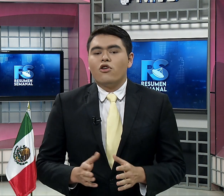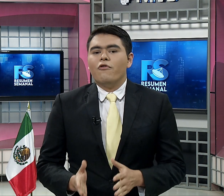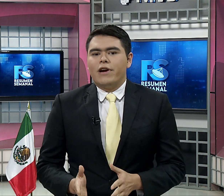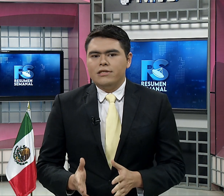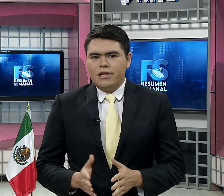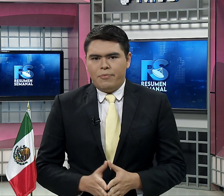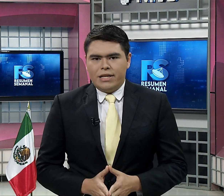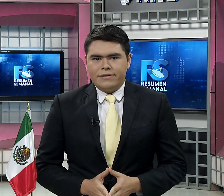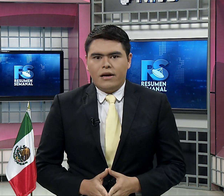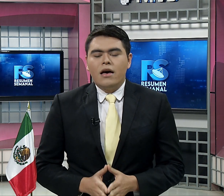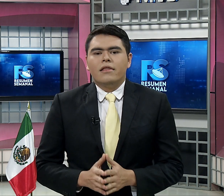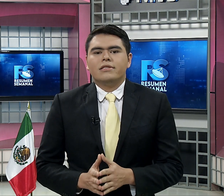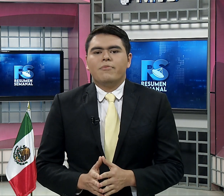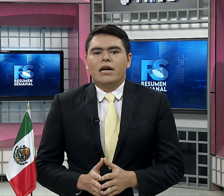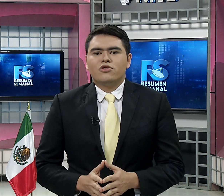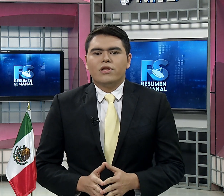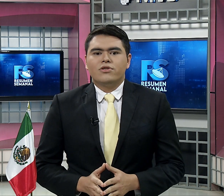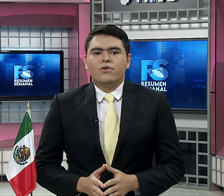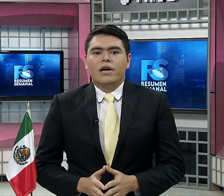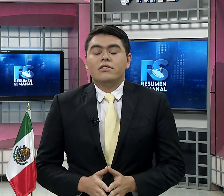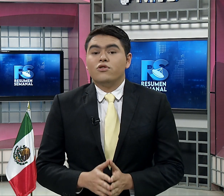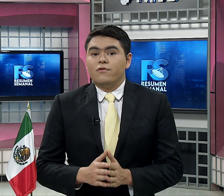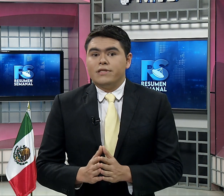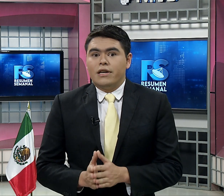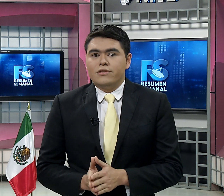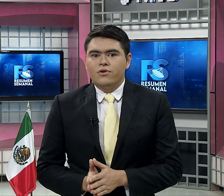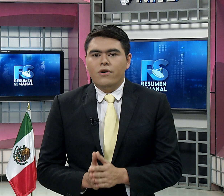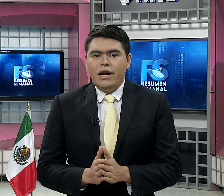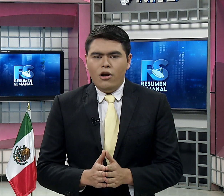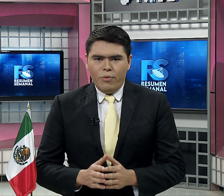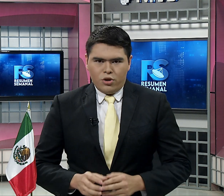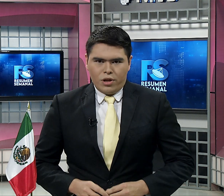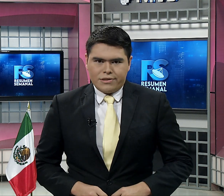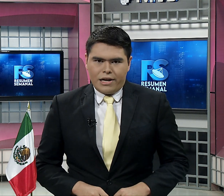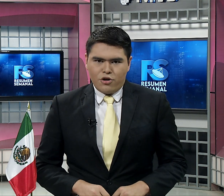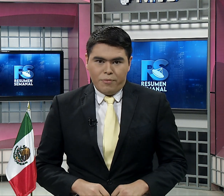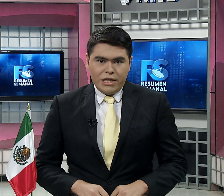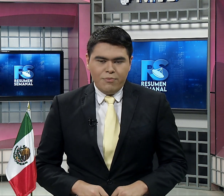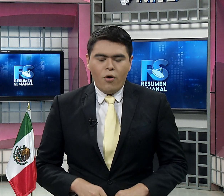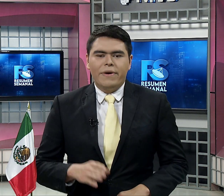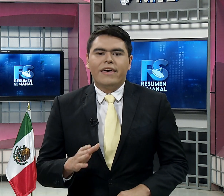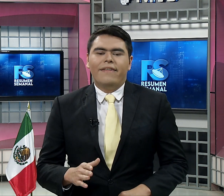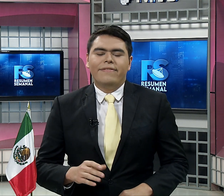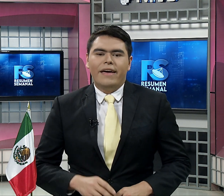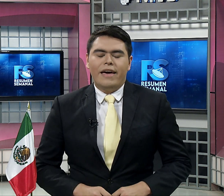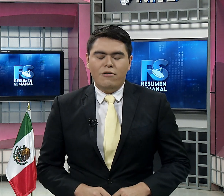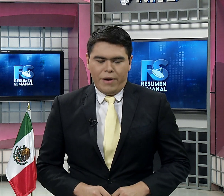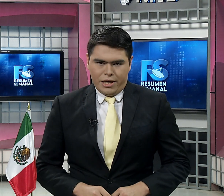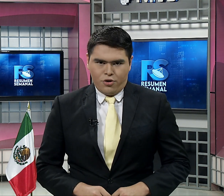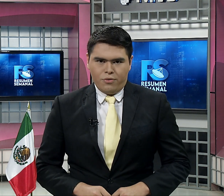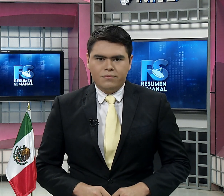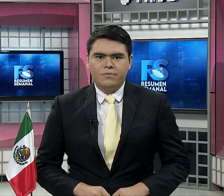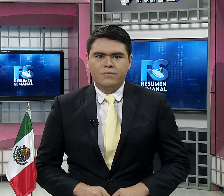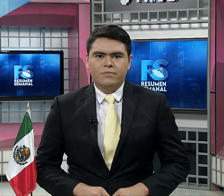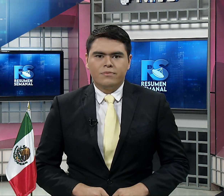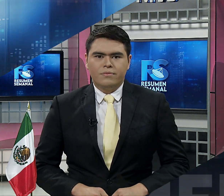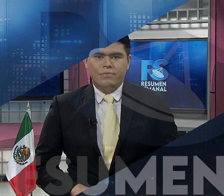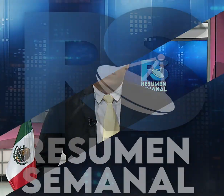semana en conferencia de prensa desde Palacio Nacional se oficializó el aumento del salario mínimo vigente en